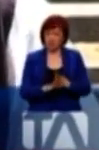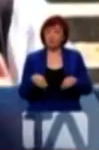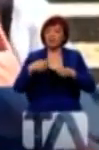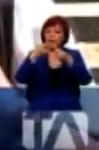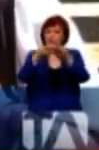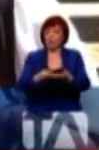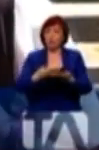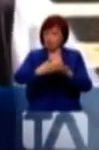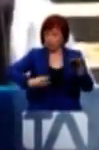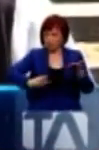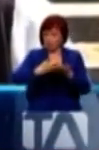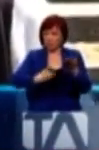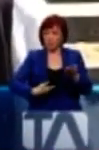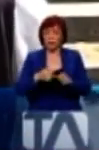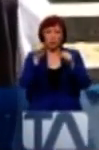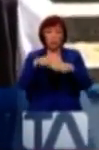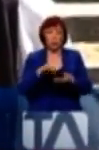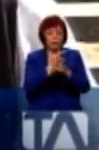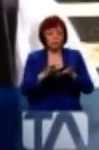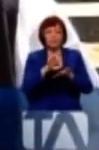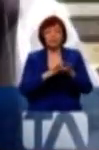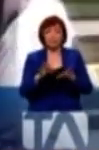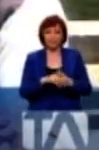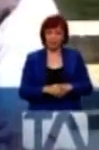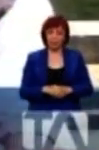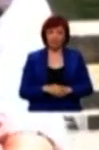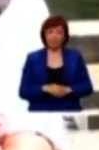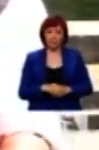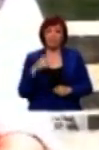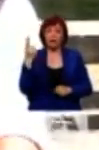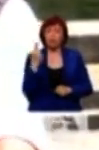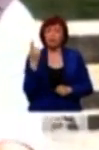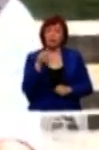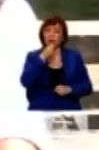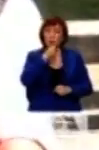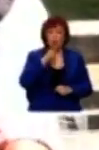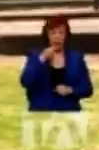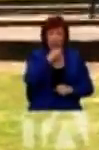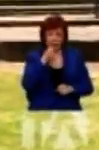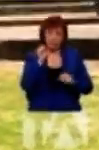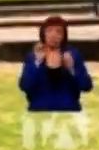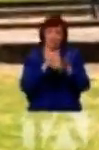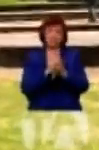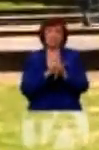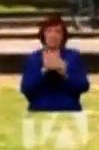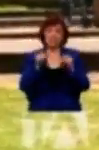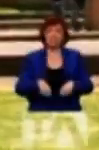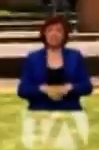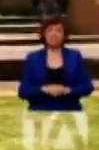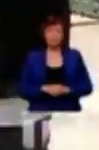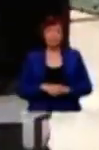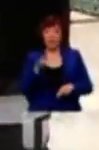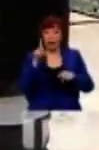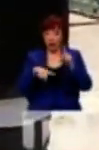su formulario, su número. El casting es netamente a capela. No necesitan amanecerse aquí. Pero algunos participantes